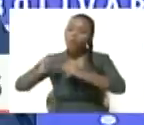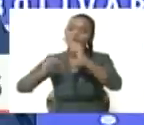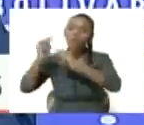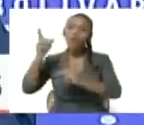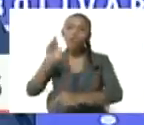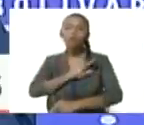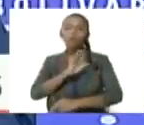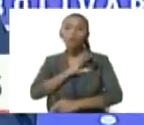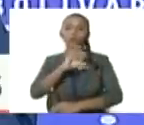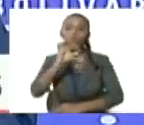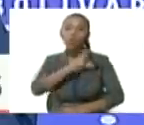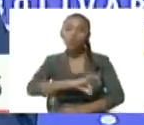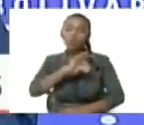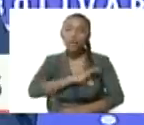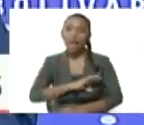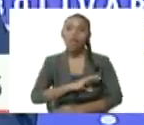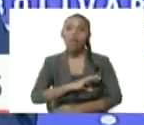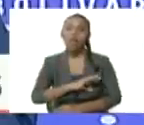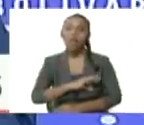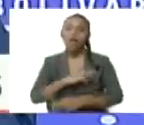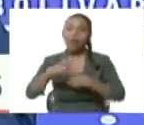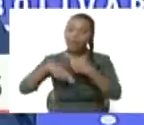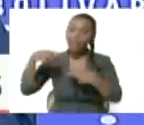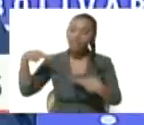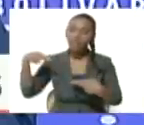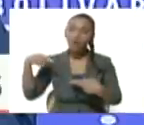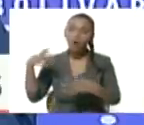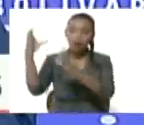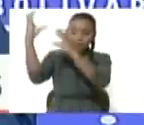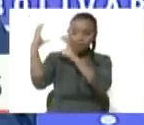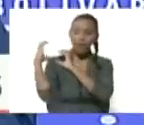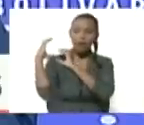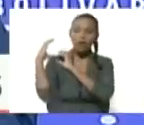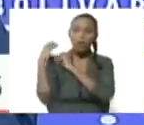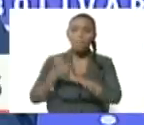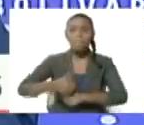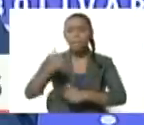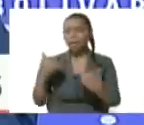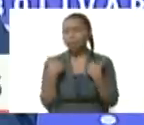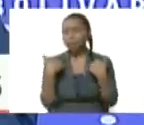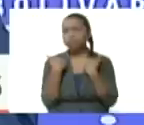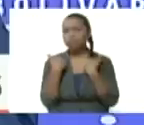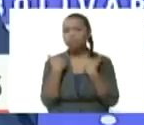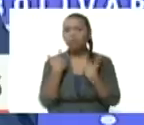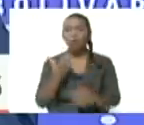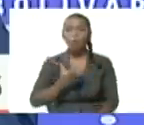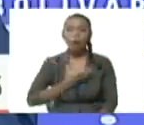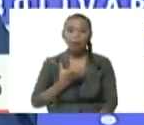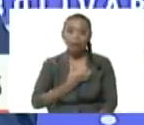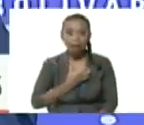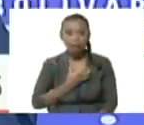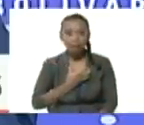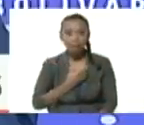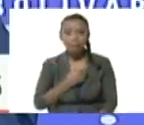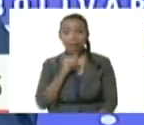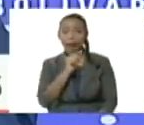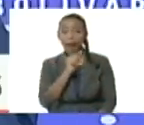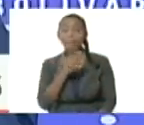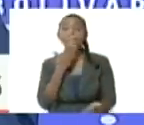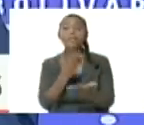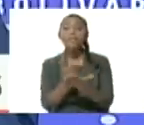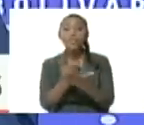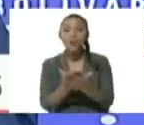Estado comunal y la revolución en el cargo en donde más se sufre como alcalde. Él pidió ir a